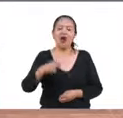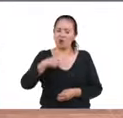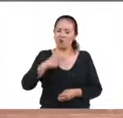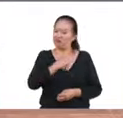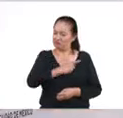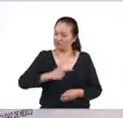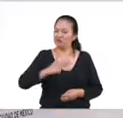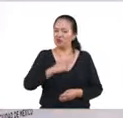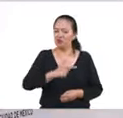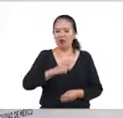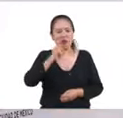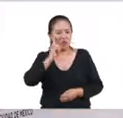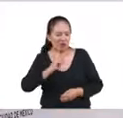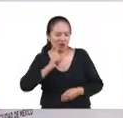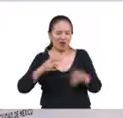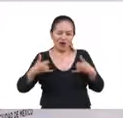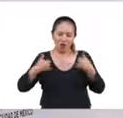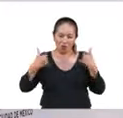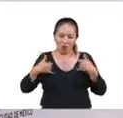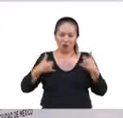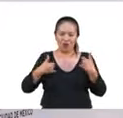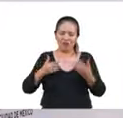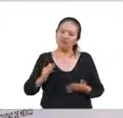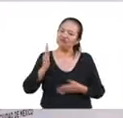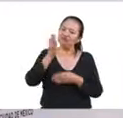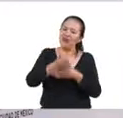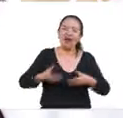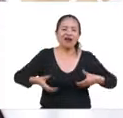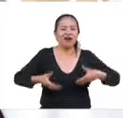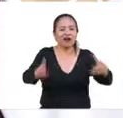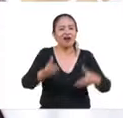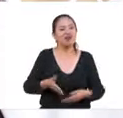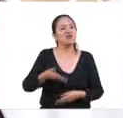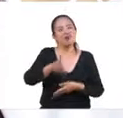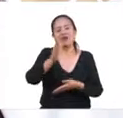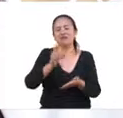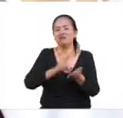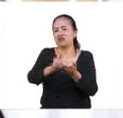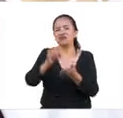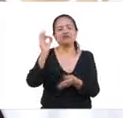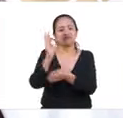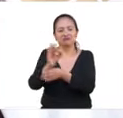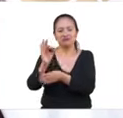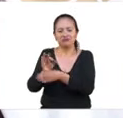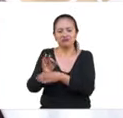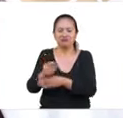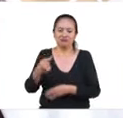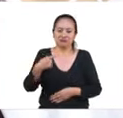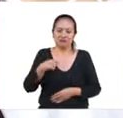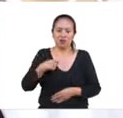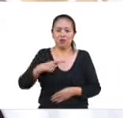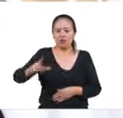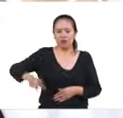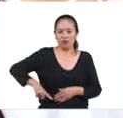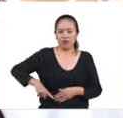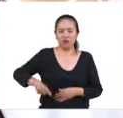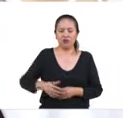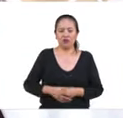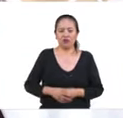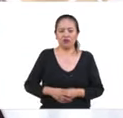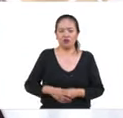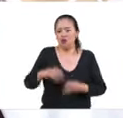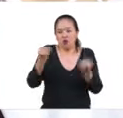que las jóvenes, que las mujeres salgan a la calle a defender sus derechos. Y de parte del gobierno,